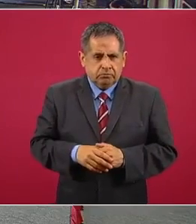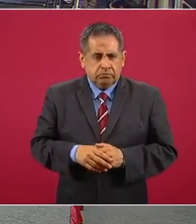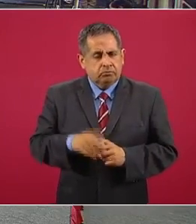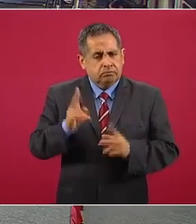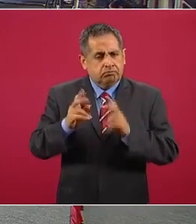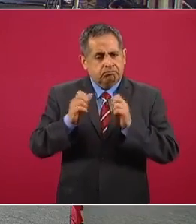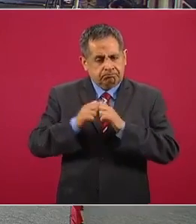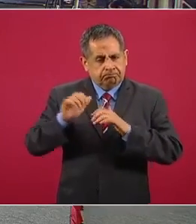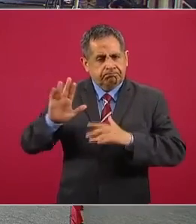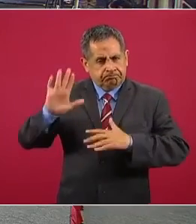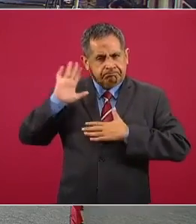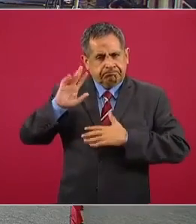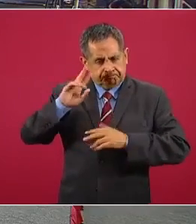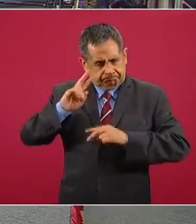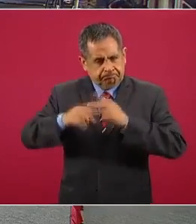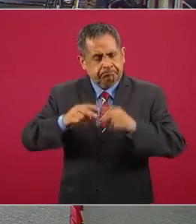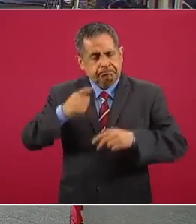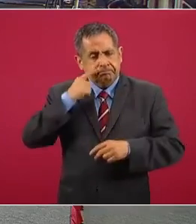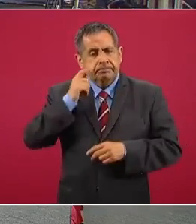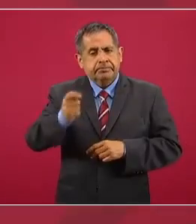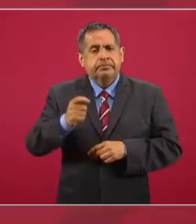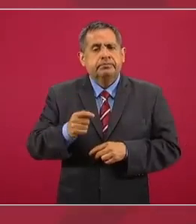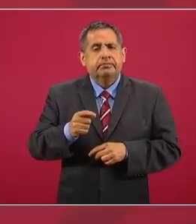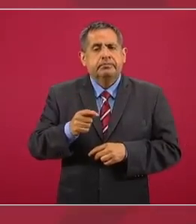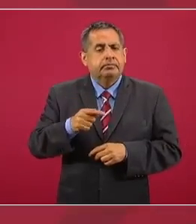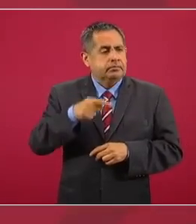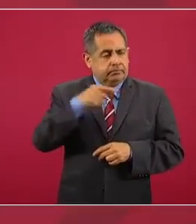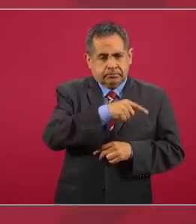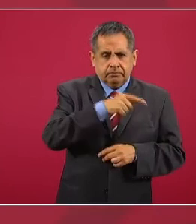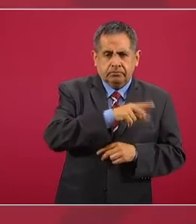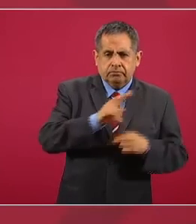el compromiso de que vaya